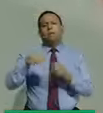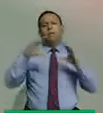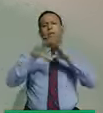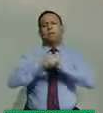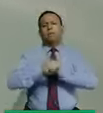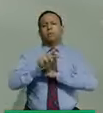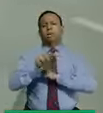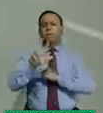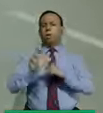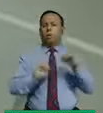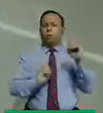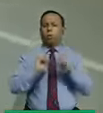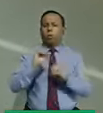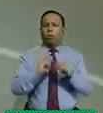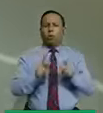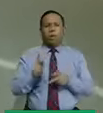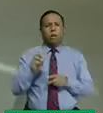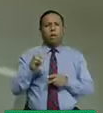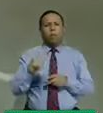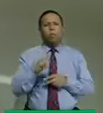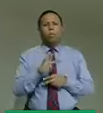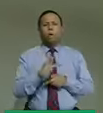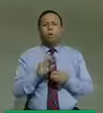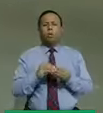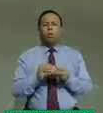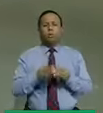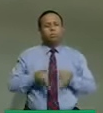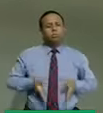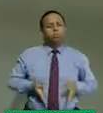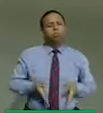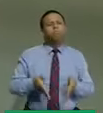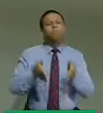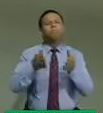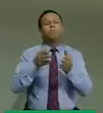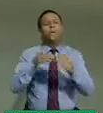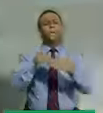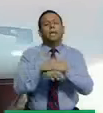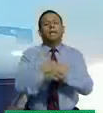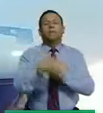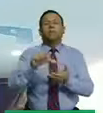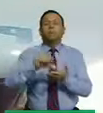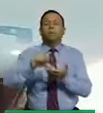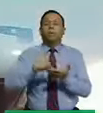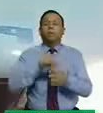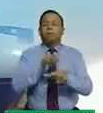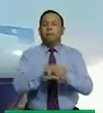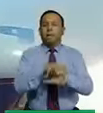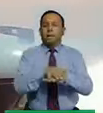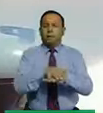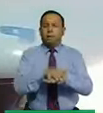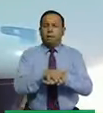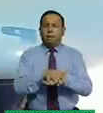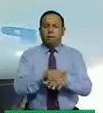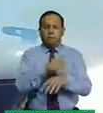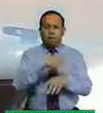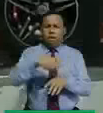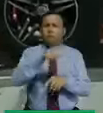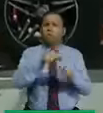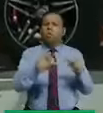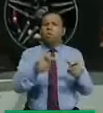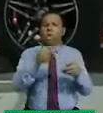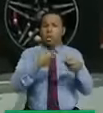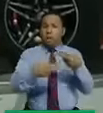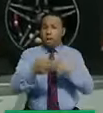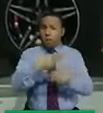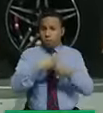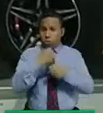23 de octubre en el kilómetro 4 de la avenida Paquisha, ingreso a la ciudad de Machala. Se conoció que las víctimas estaban cerrando el